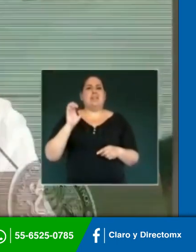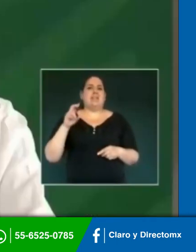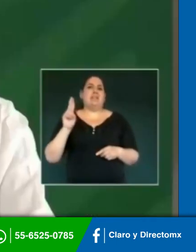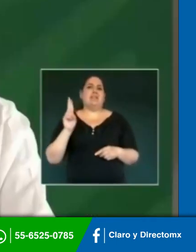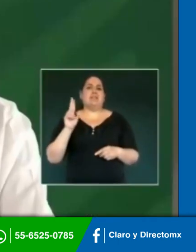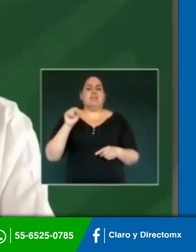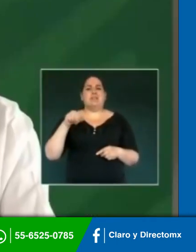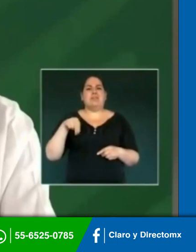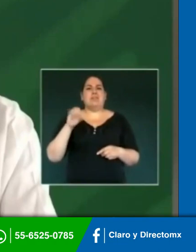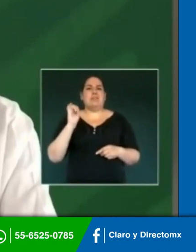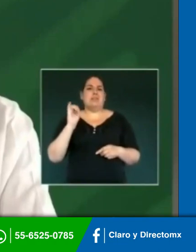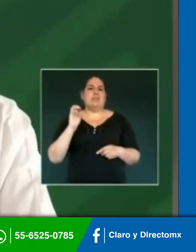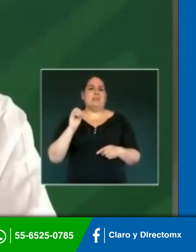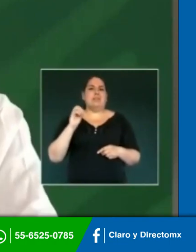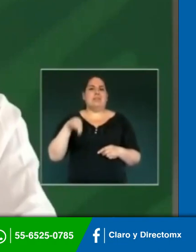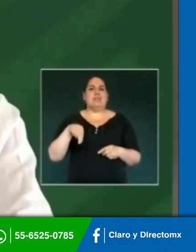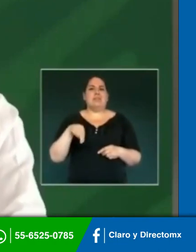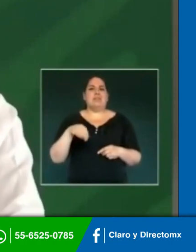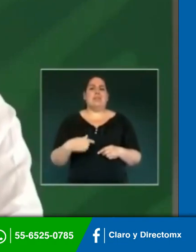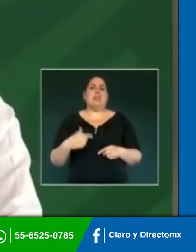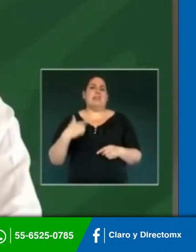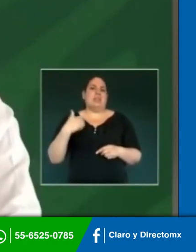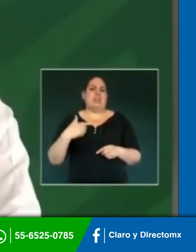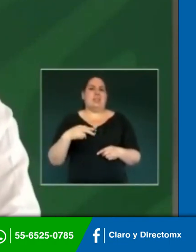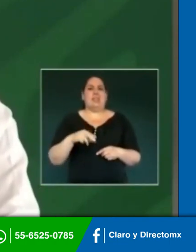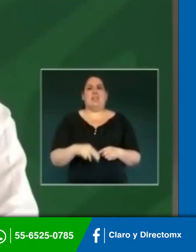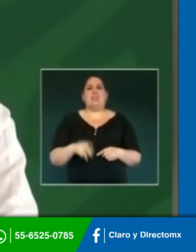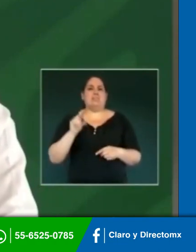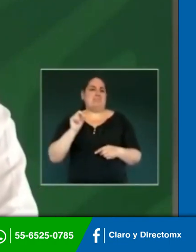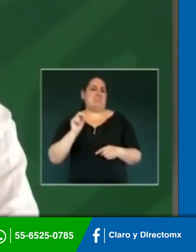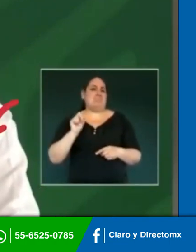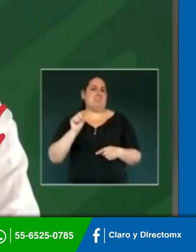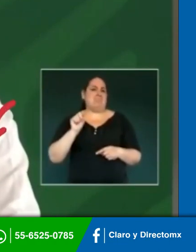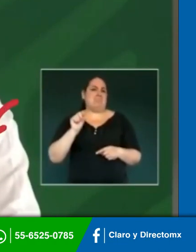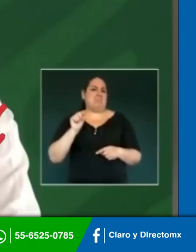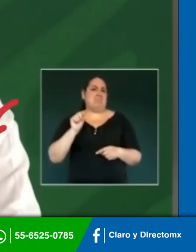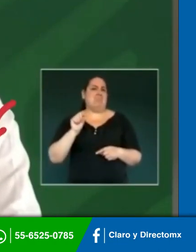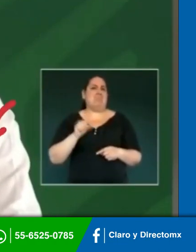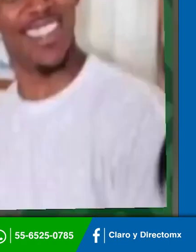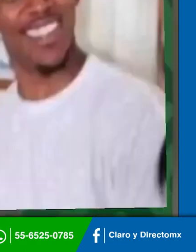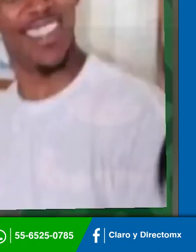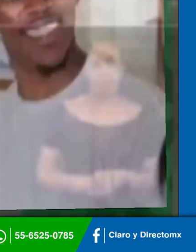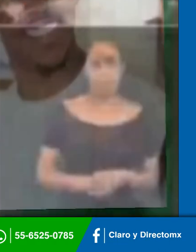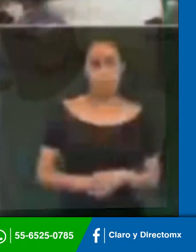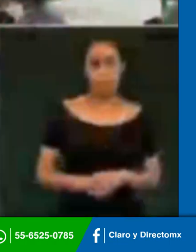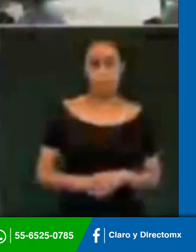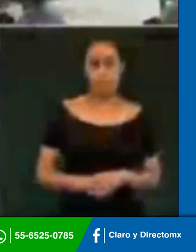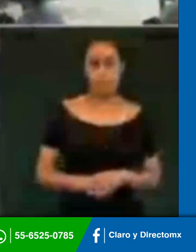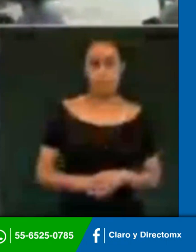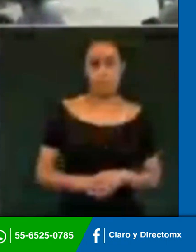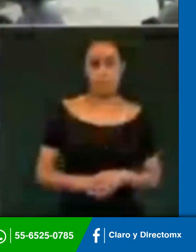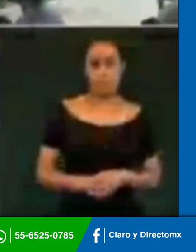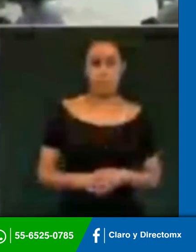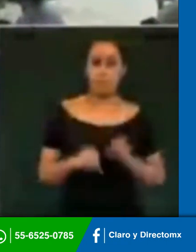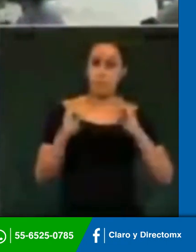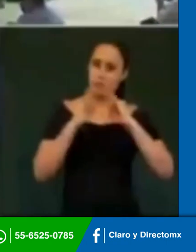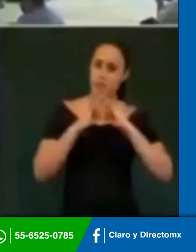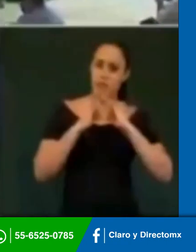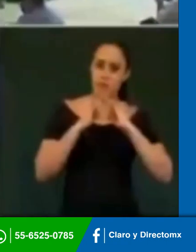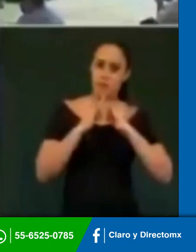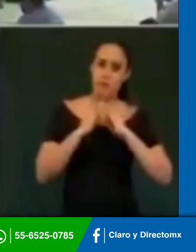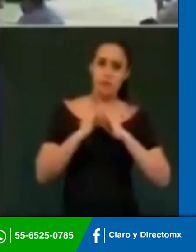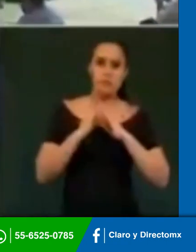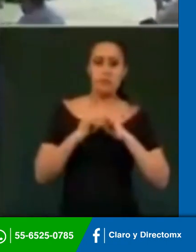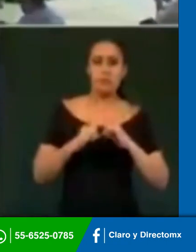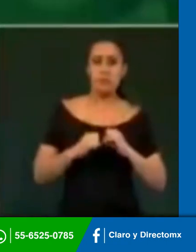la señora Lucero López Cázares denunció, escribió lo siguiente, dice, ¿Te parecieron? Publicó por supuesto los videos y escribió, ¿Te